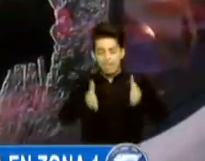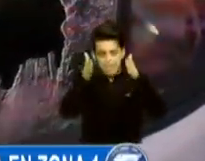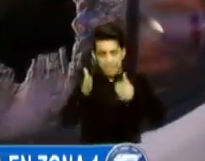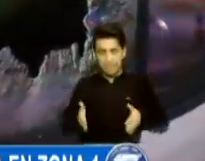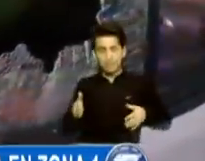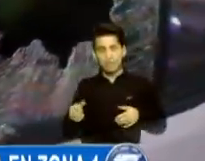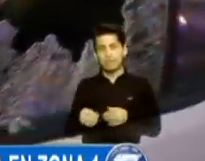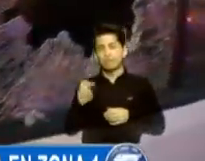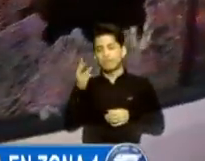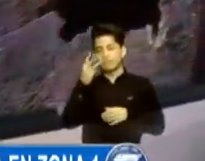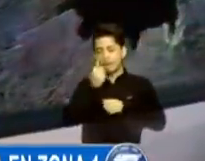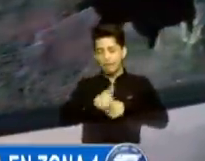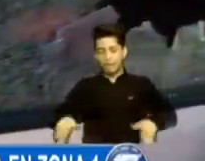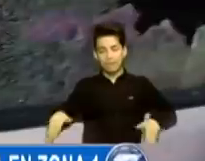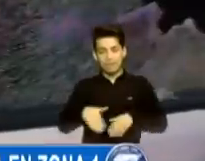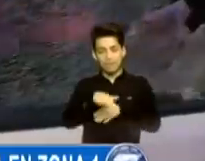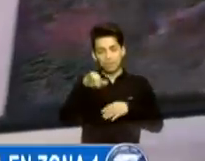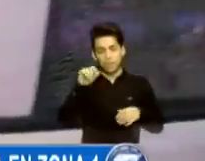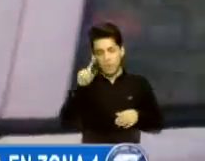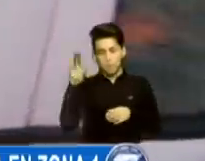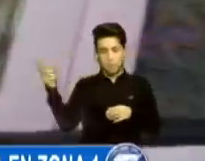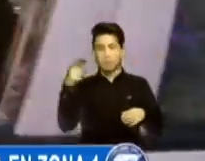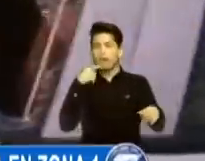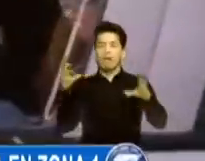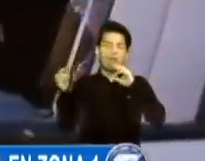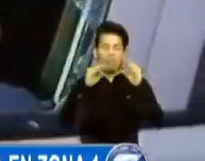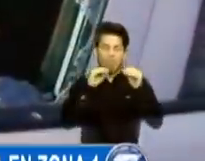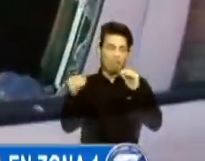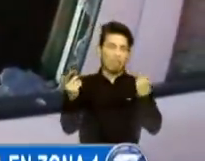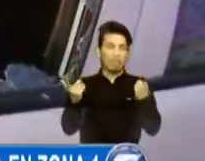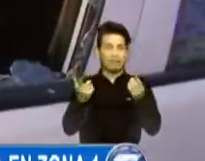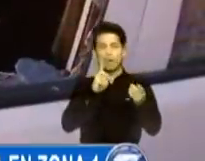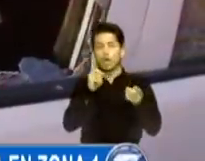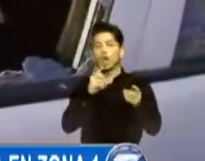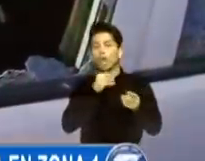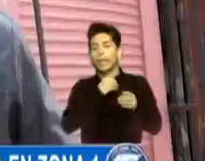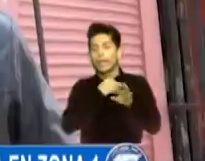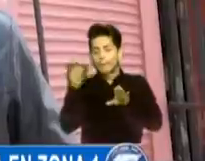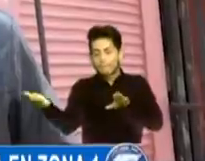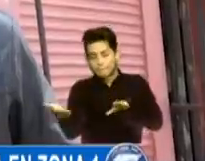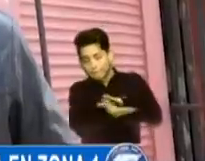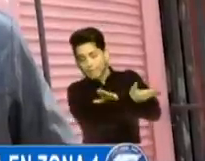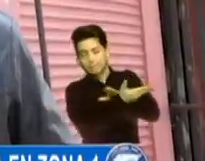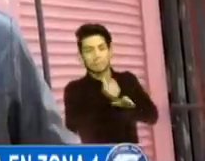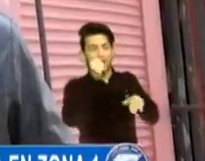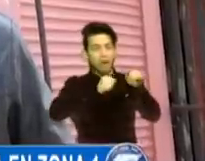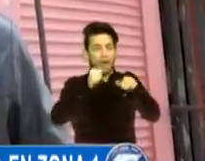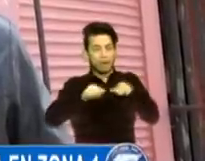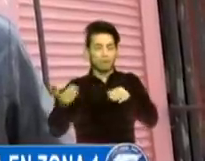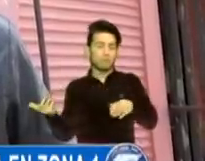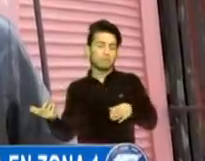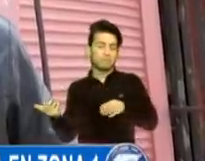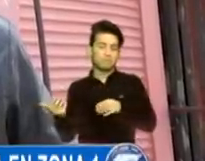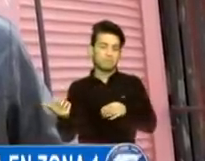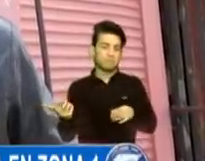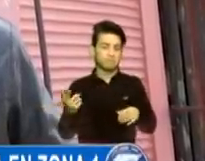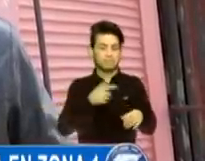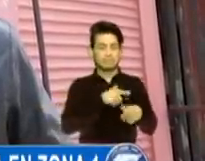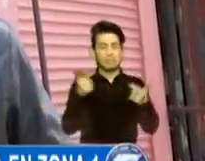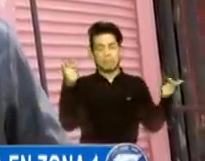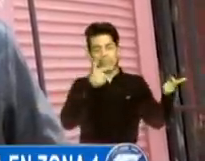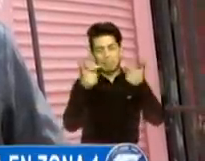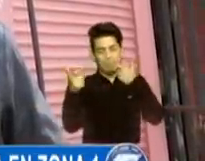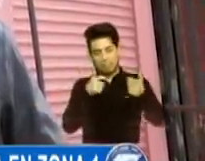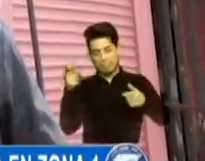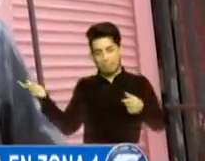persona aparentemente discutió con él por no haber seguido la vía, según se indica información preliminar, situación que desató este ataque en contra del